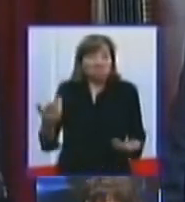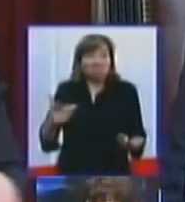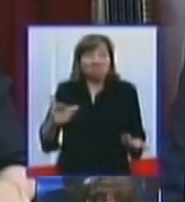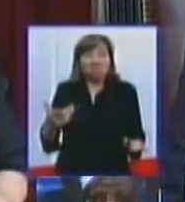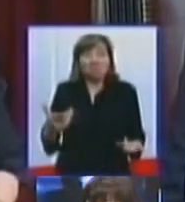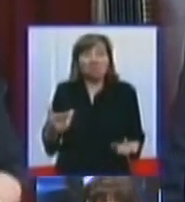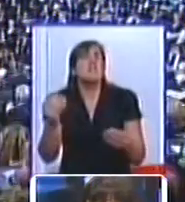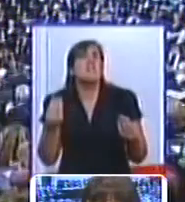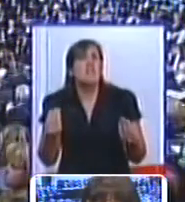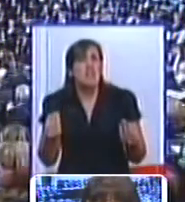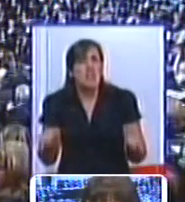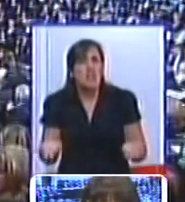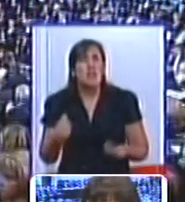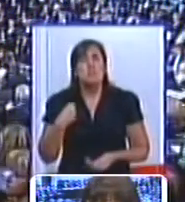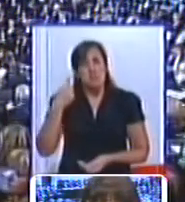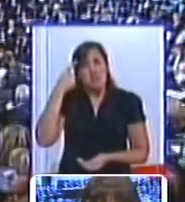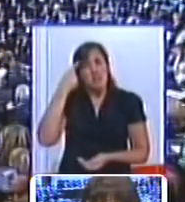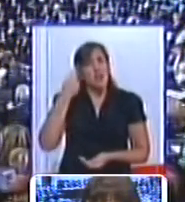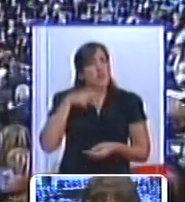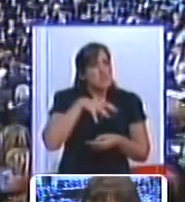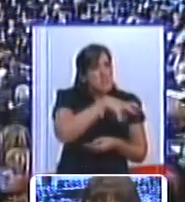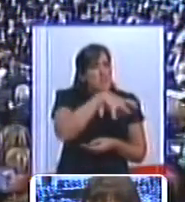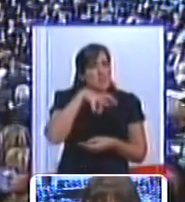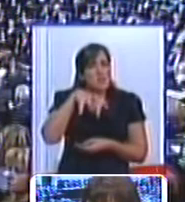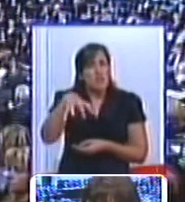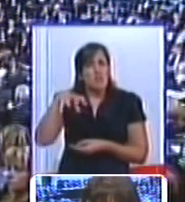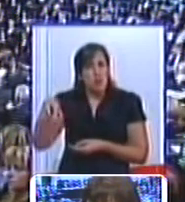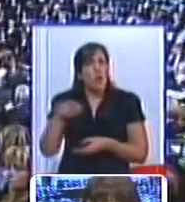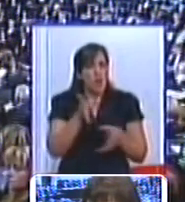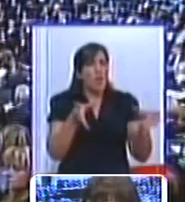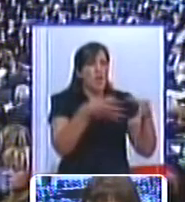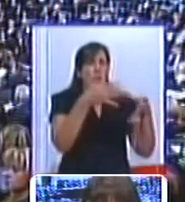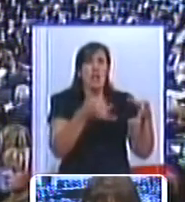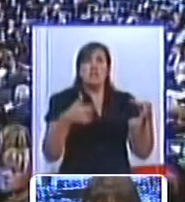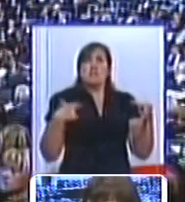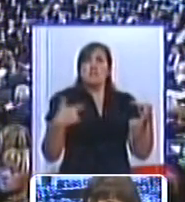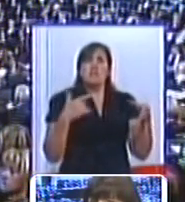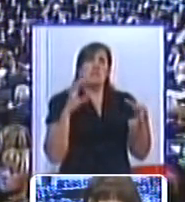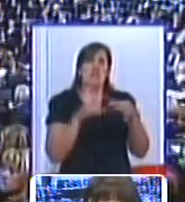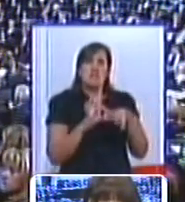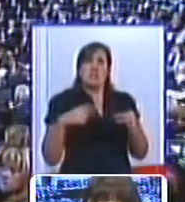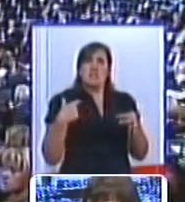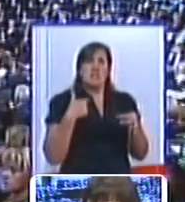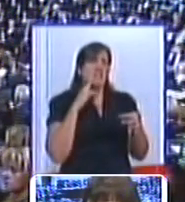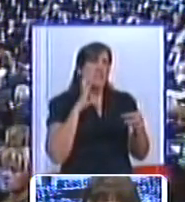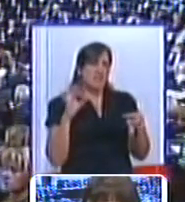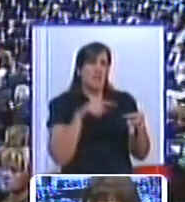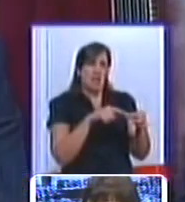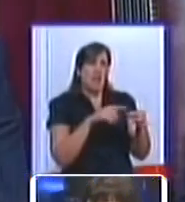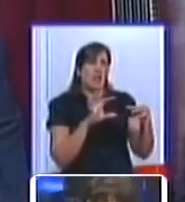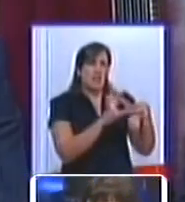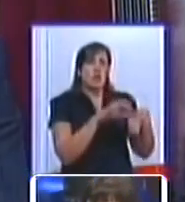salientes del mismo. Todos los sectores sindicalmente organizados, vinculados